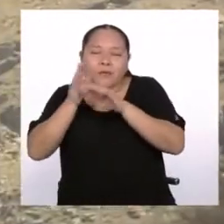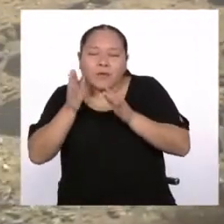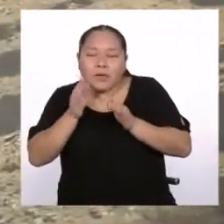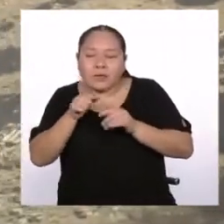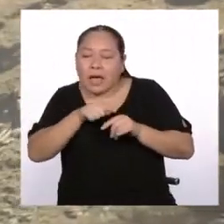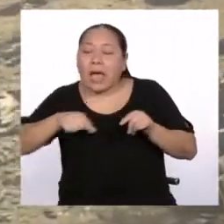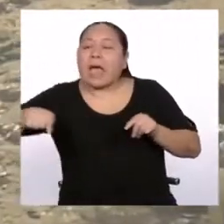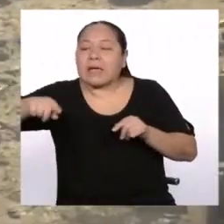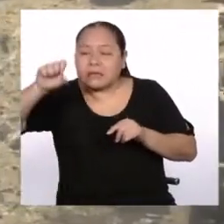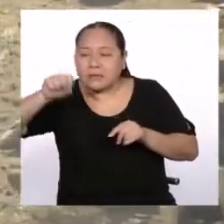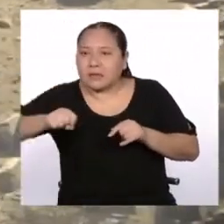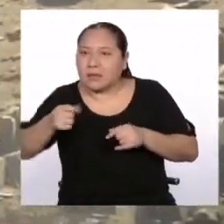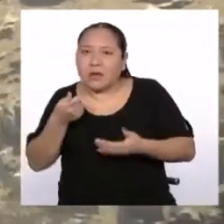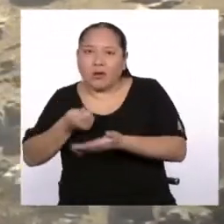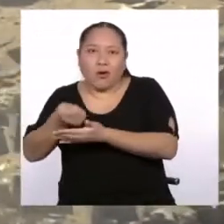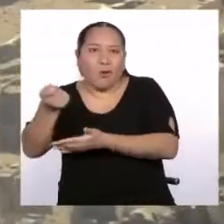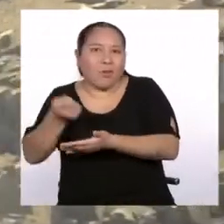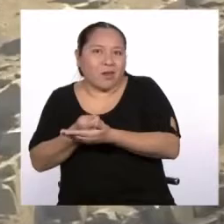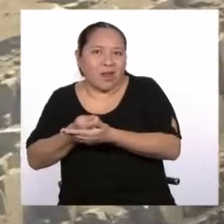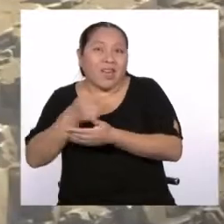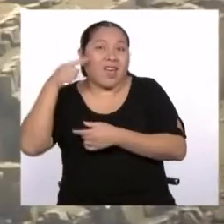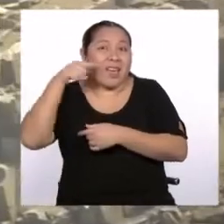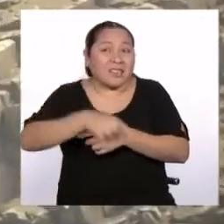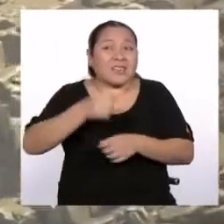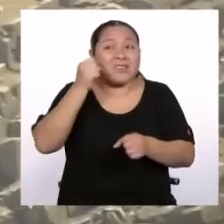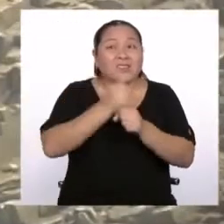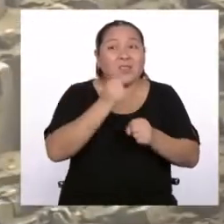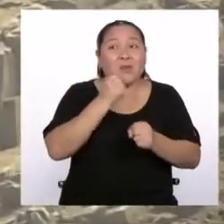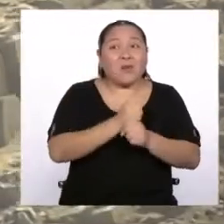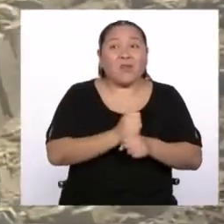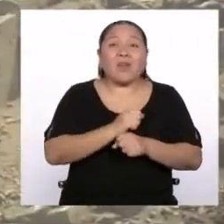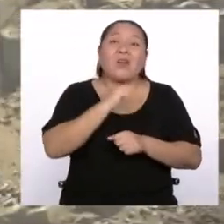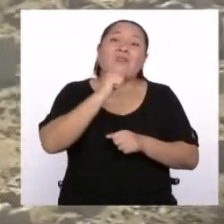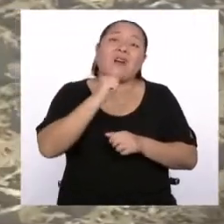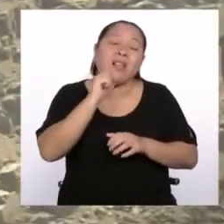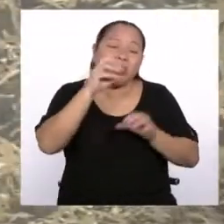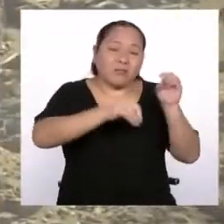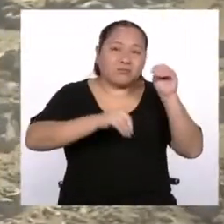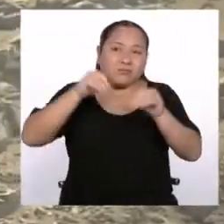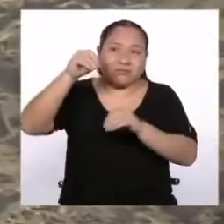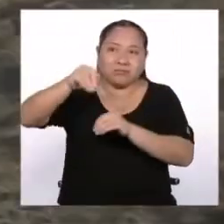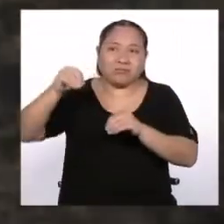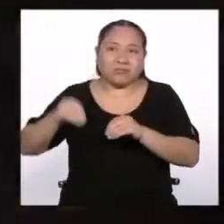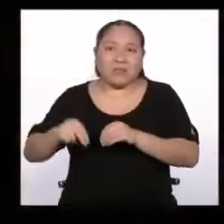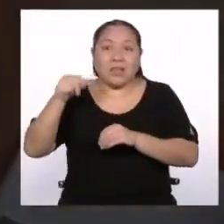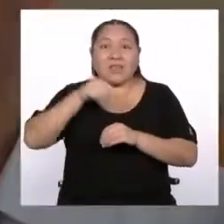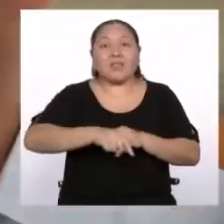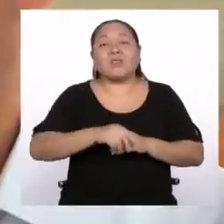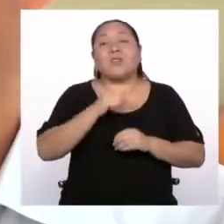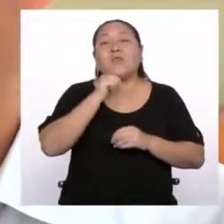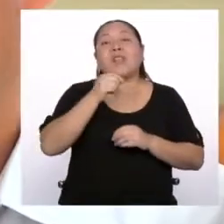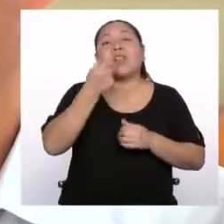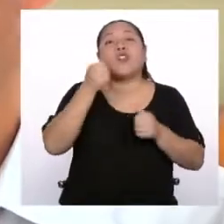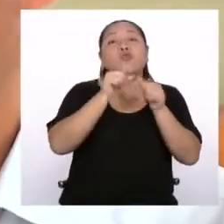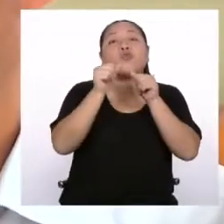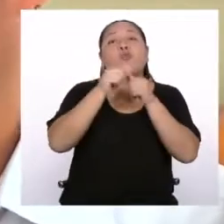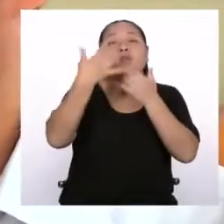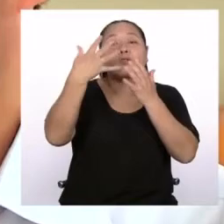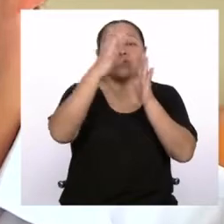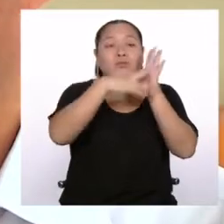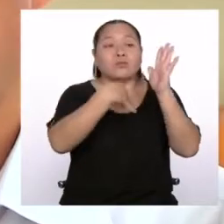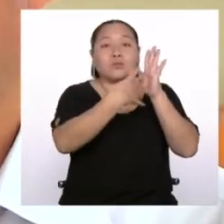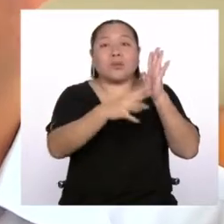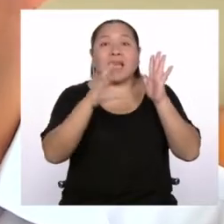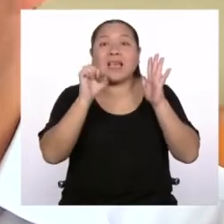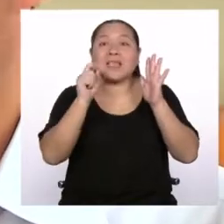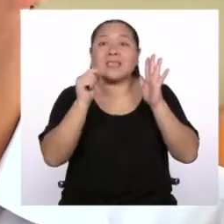inversión. Entonces, ese es un trabajo que nosotros todavía está pendiente por hacer y es una estadística que seguramente cada día se